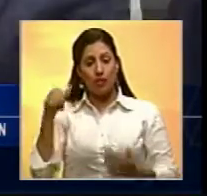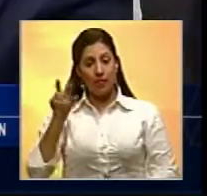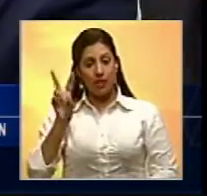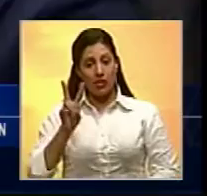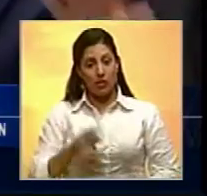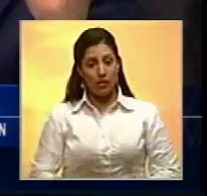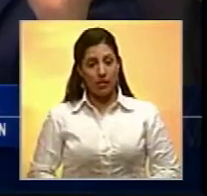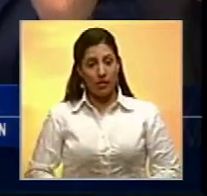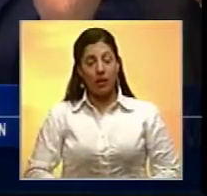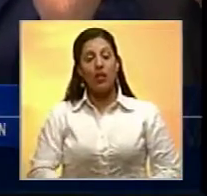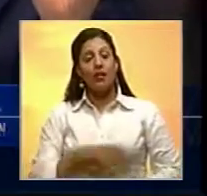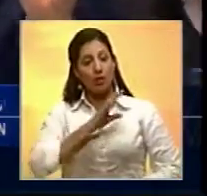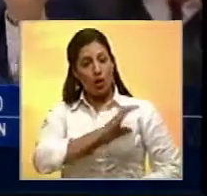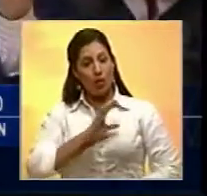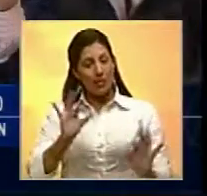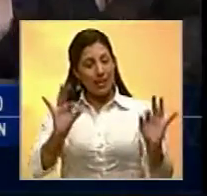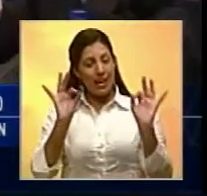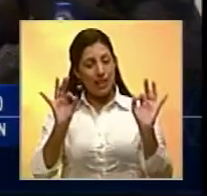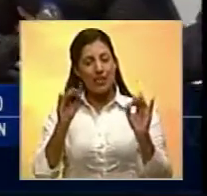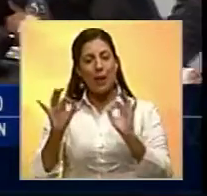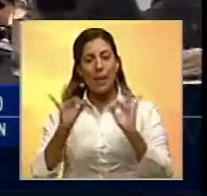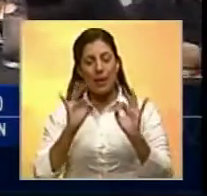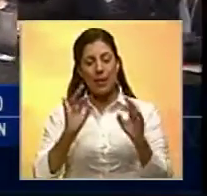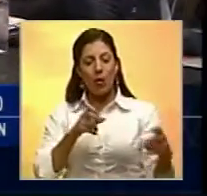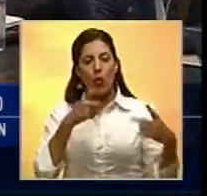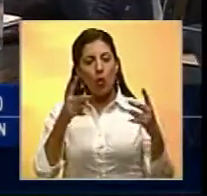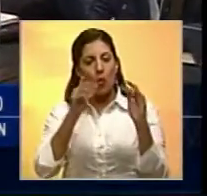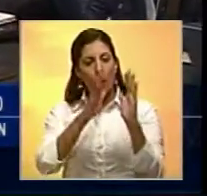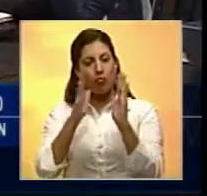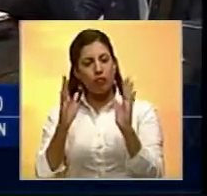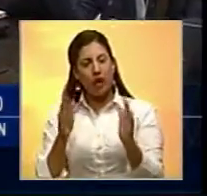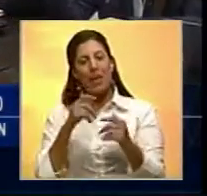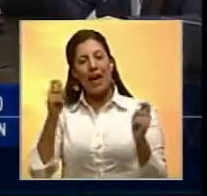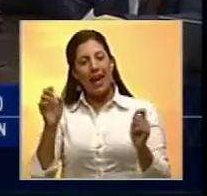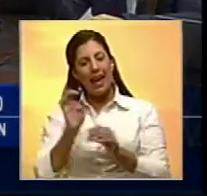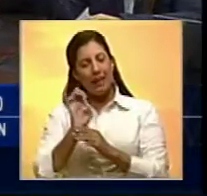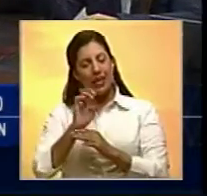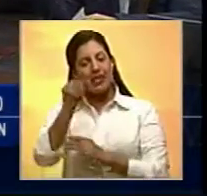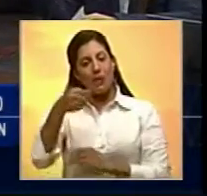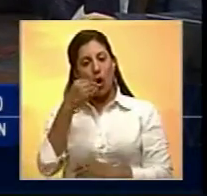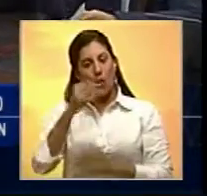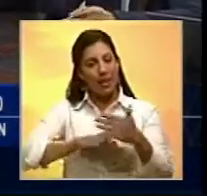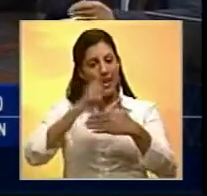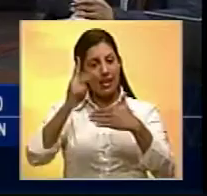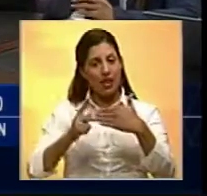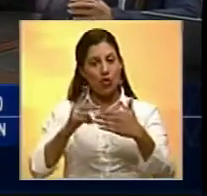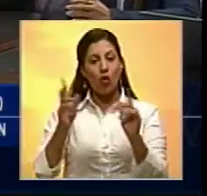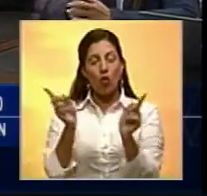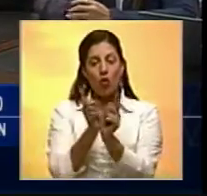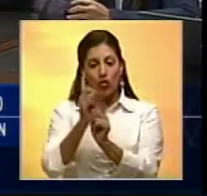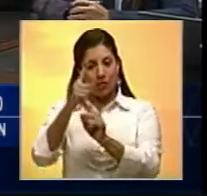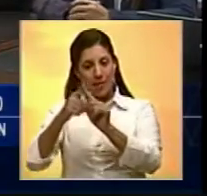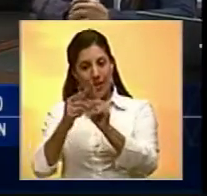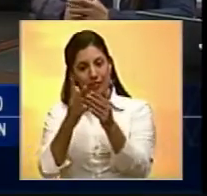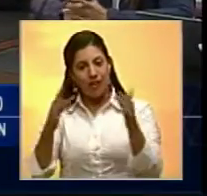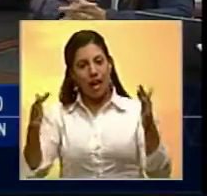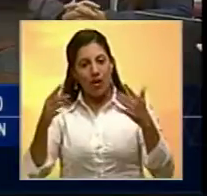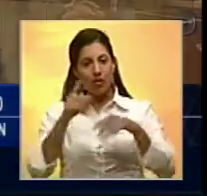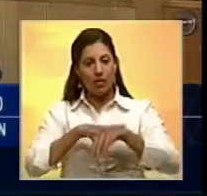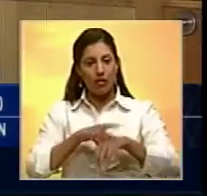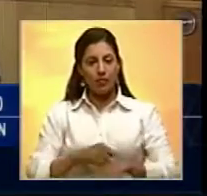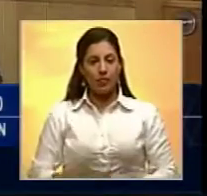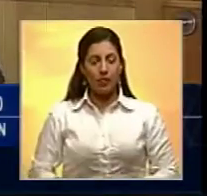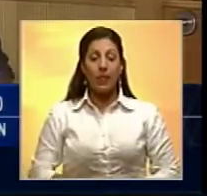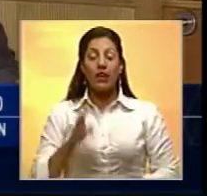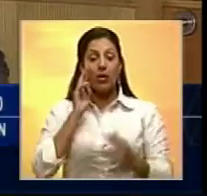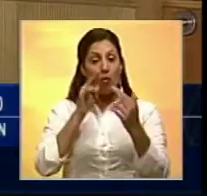venezolano. En esta comisión especial tienen previsto crear un programa de emergencia y un plan de alimentación nacional a corto, mediano y largo plazo.